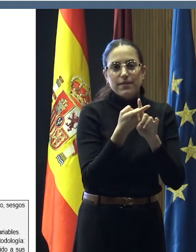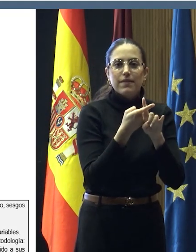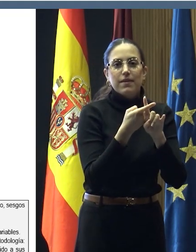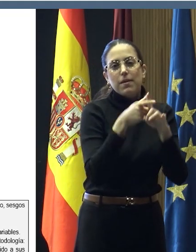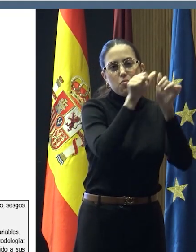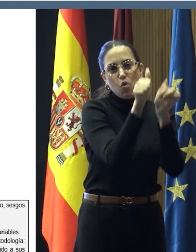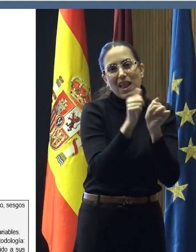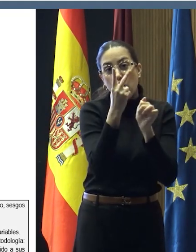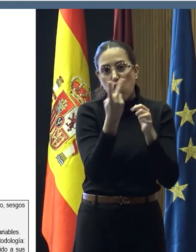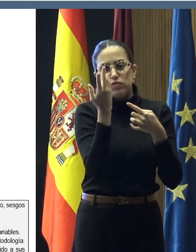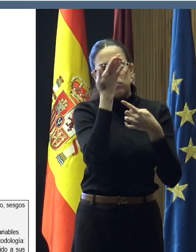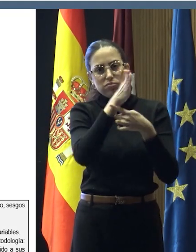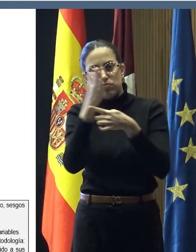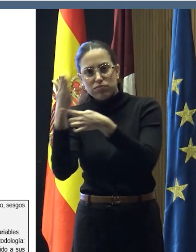patrones.